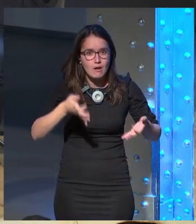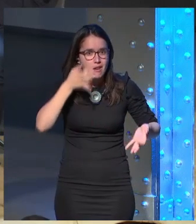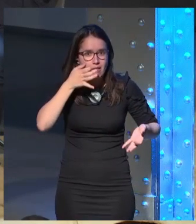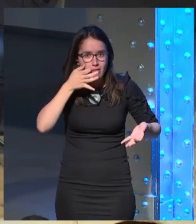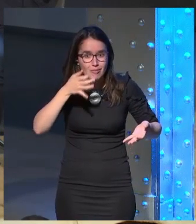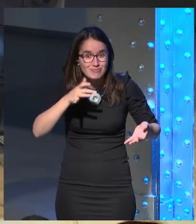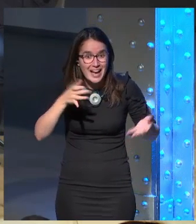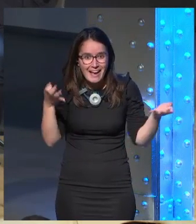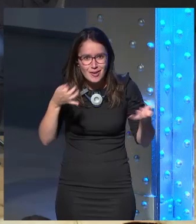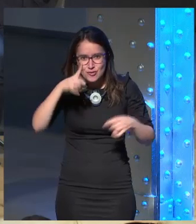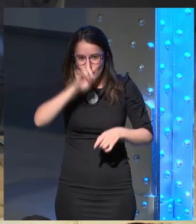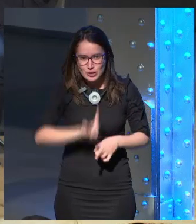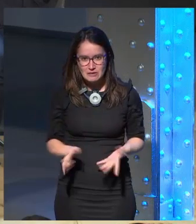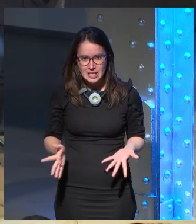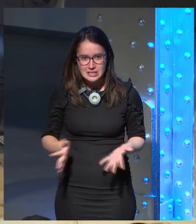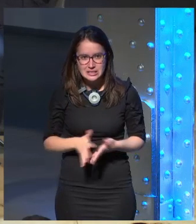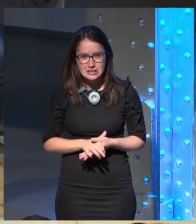ocurriendo.